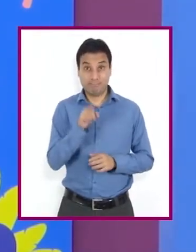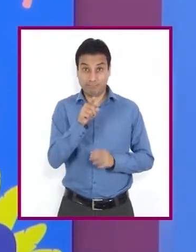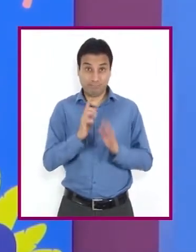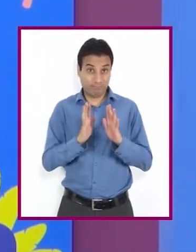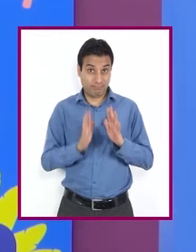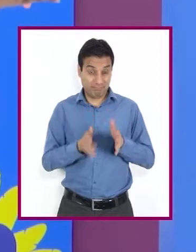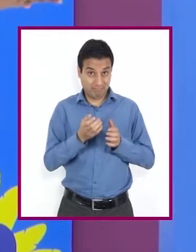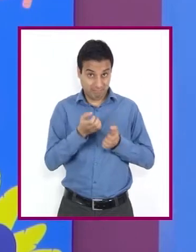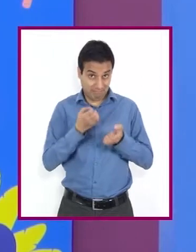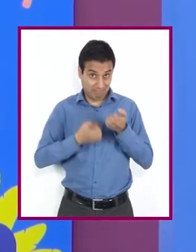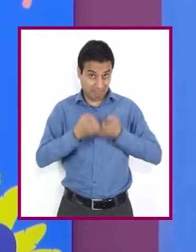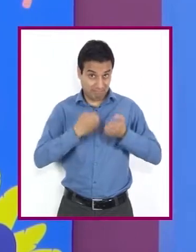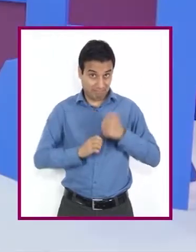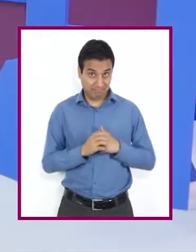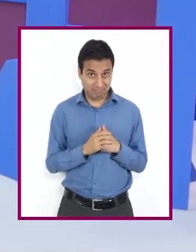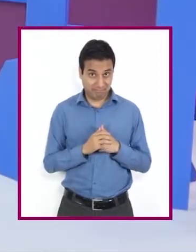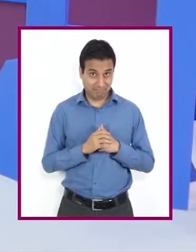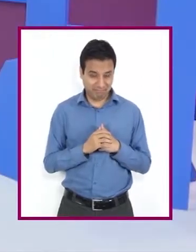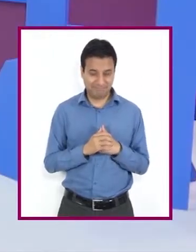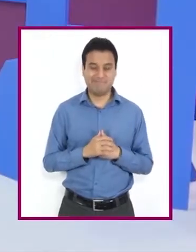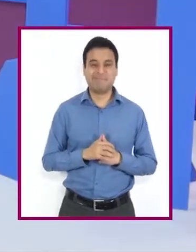de ejercicio?